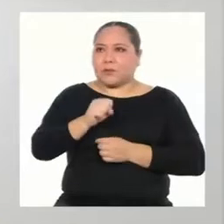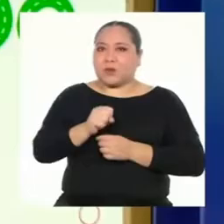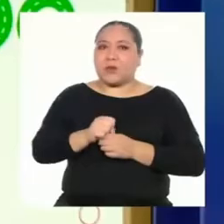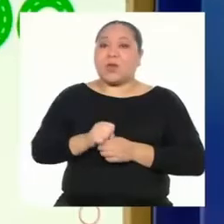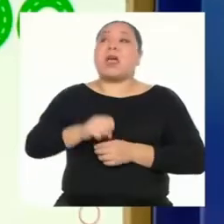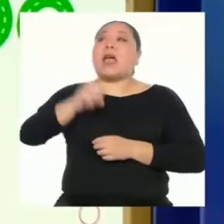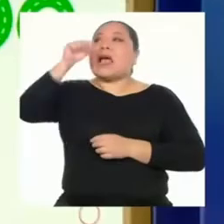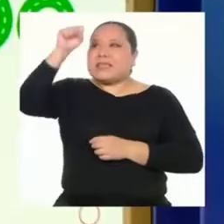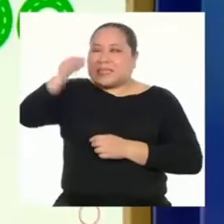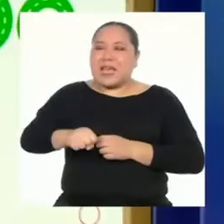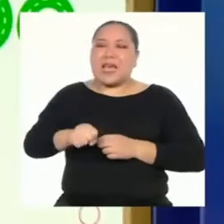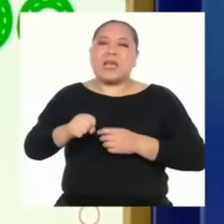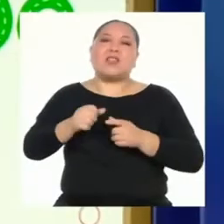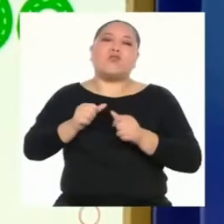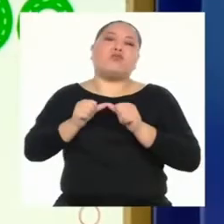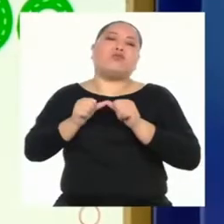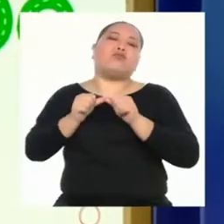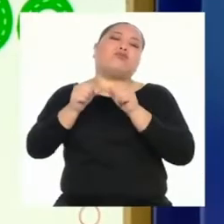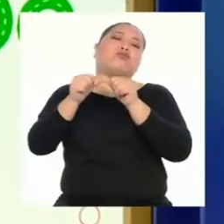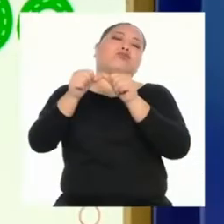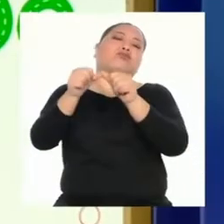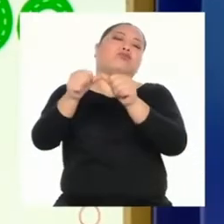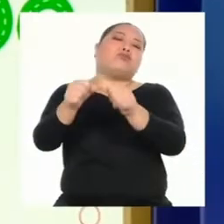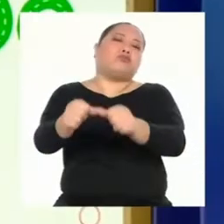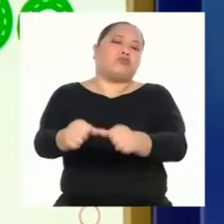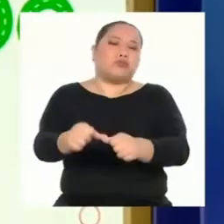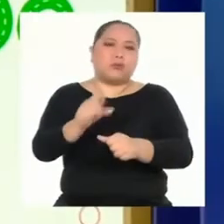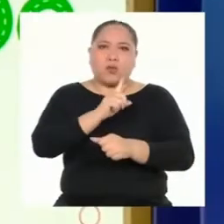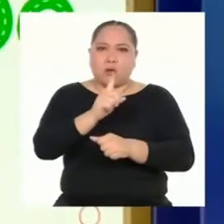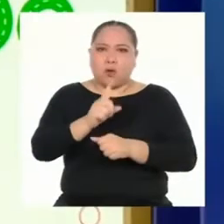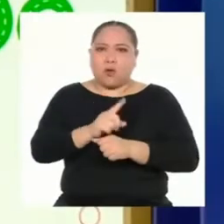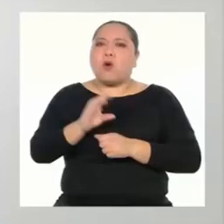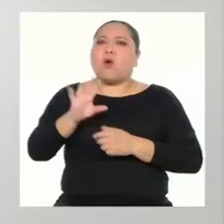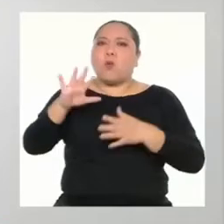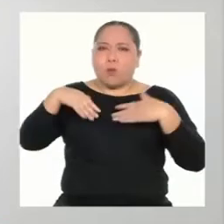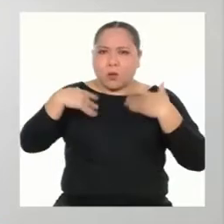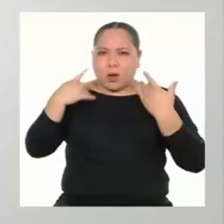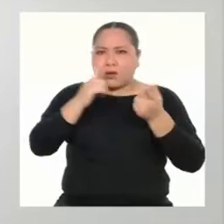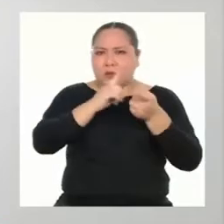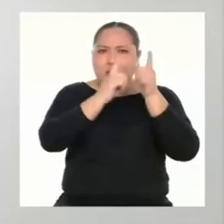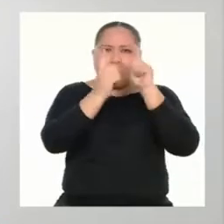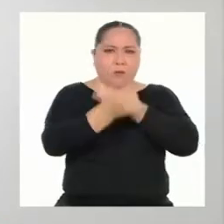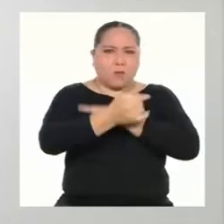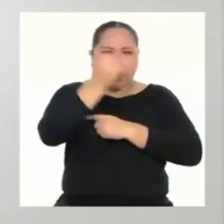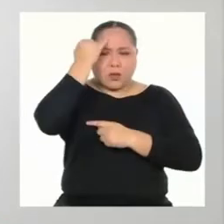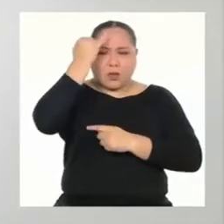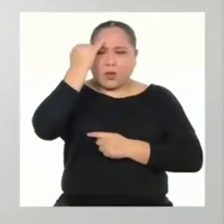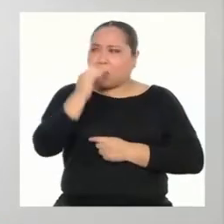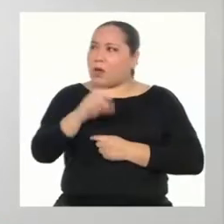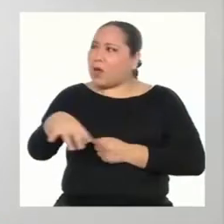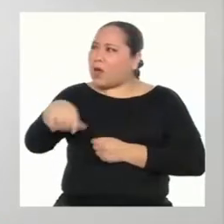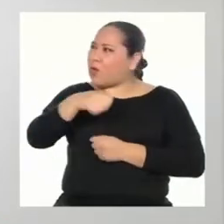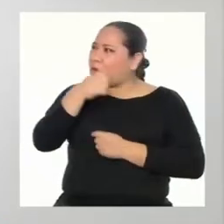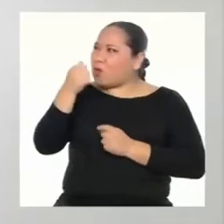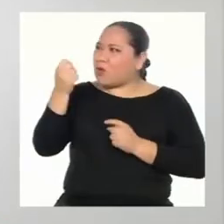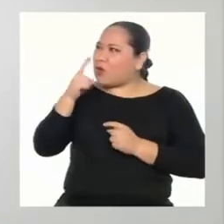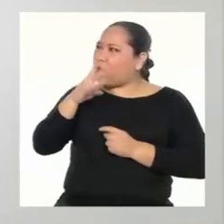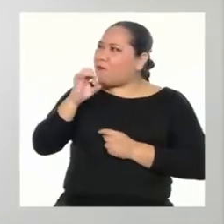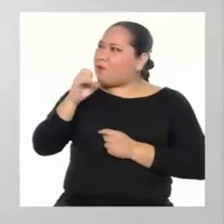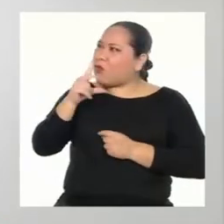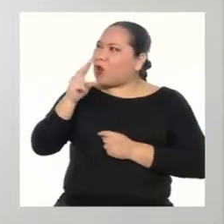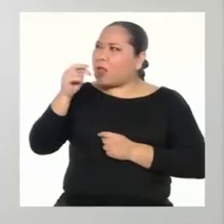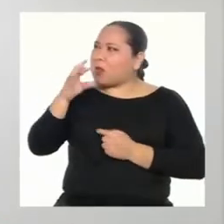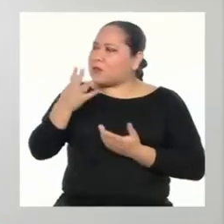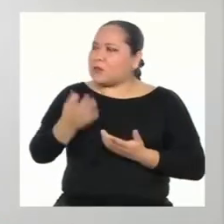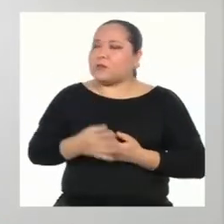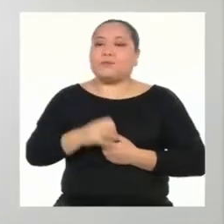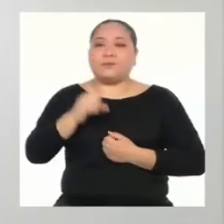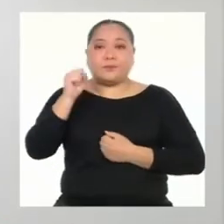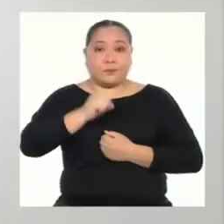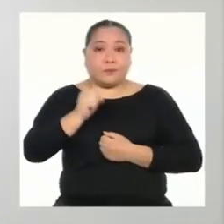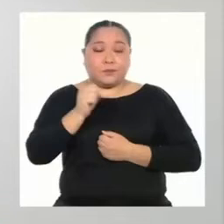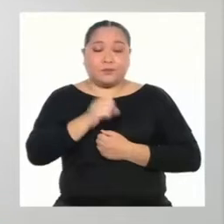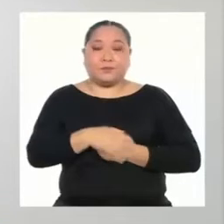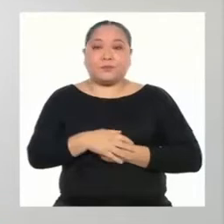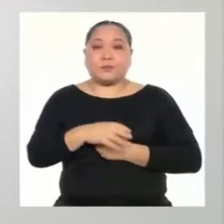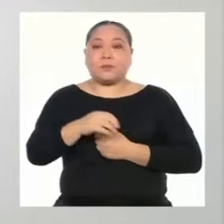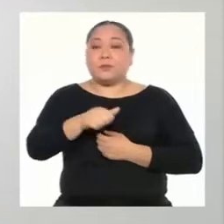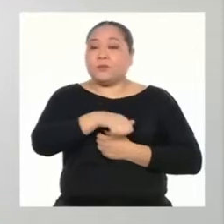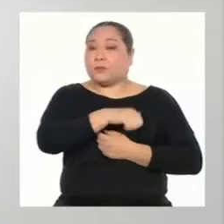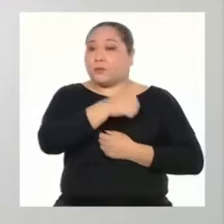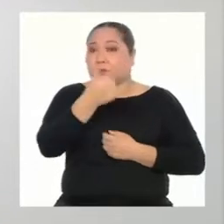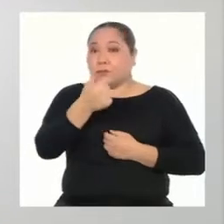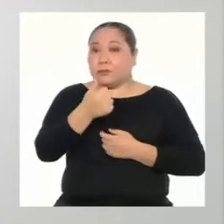para siempre. ¿Existen otros tipos de violencia, profesora? Sí. De acuerdo al entorno donde la violencia se